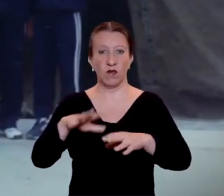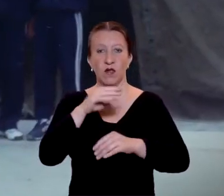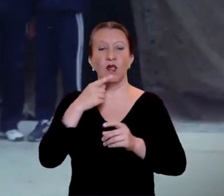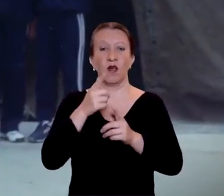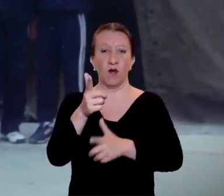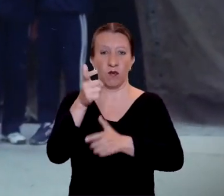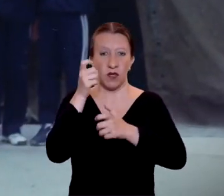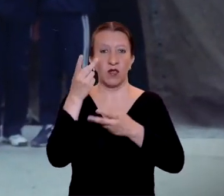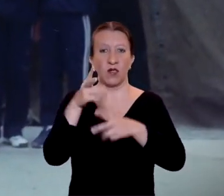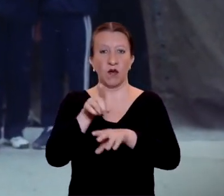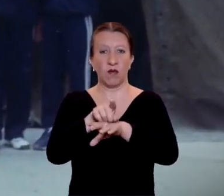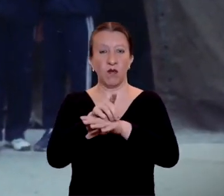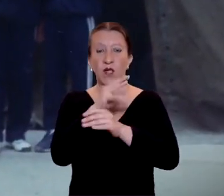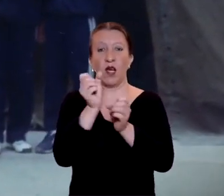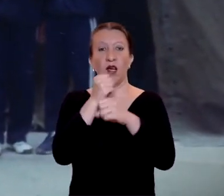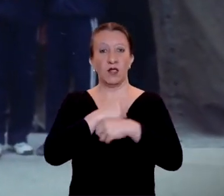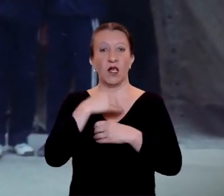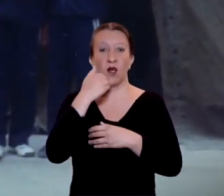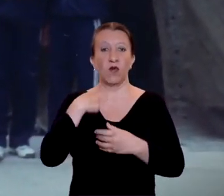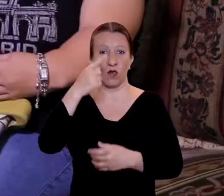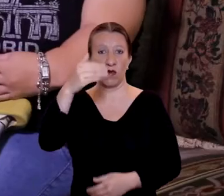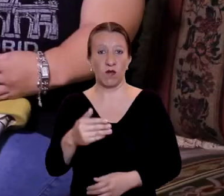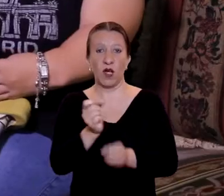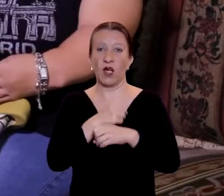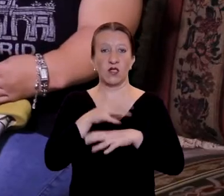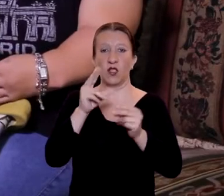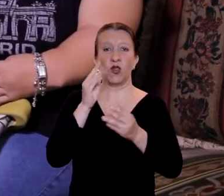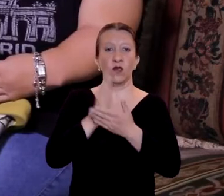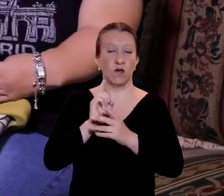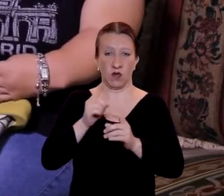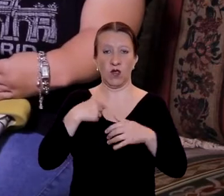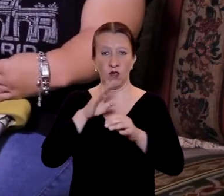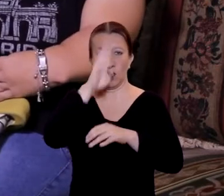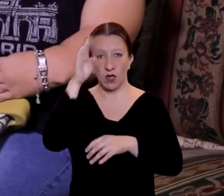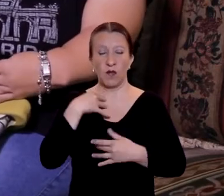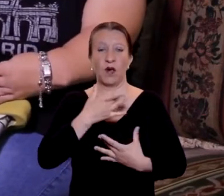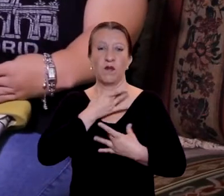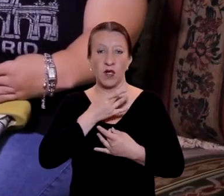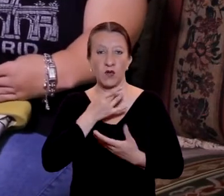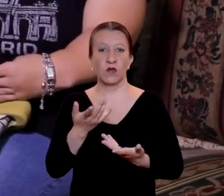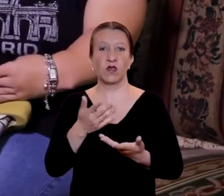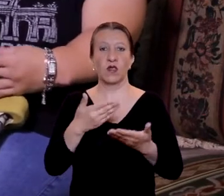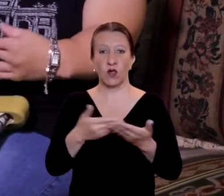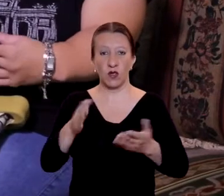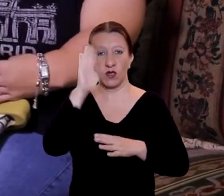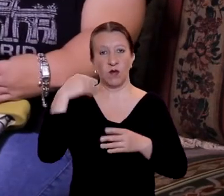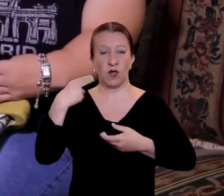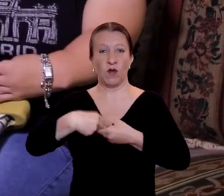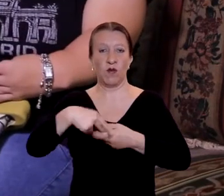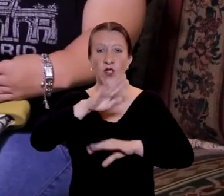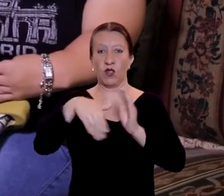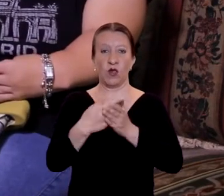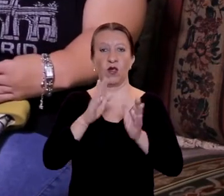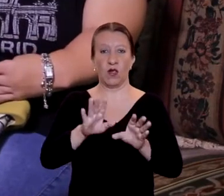un fusil, y que no por el hecho de tener una talla baja yo dejé de hacerlos. Por el contrario, siempre me gustó estar involucrada en todo